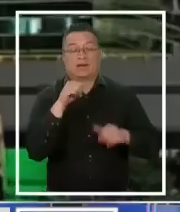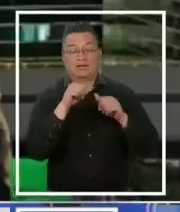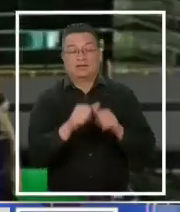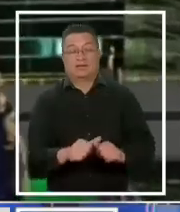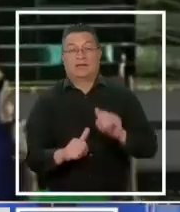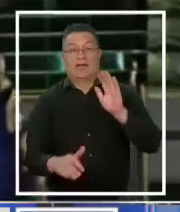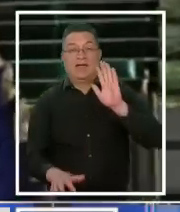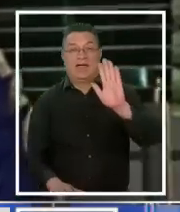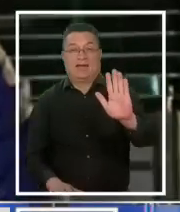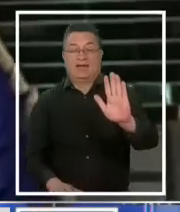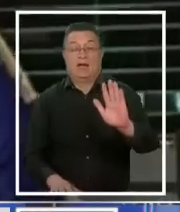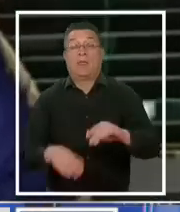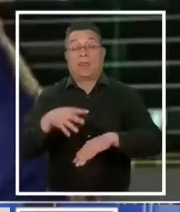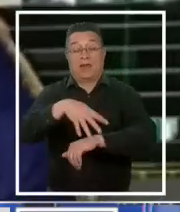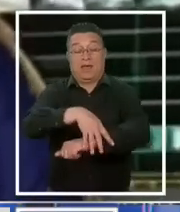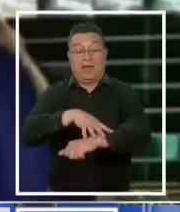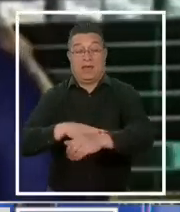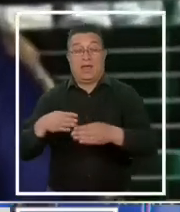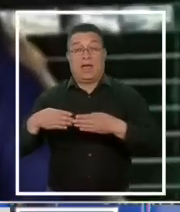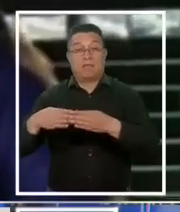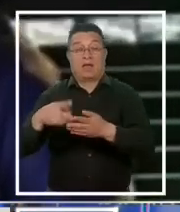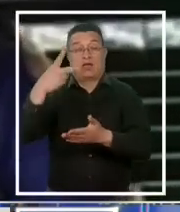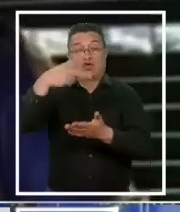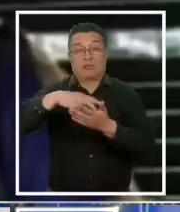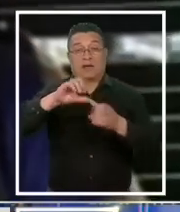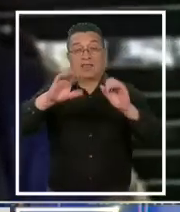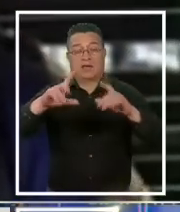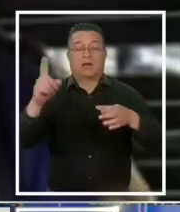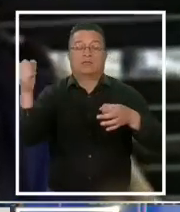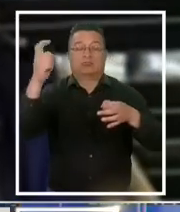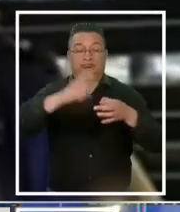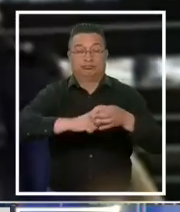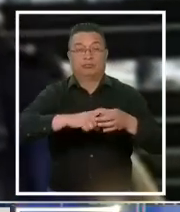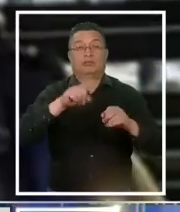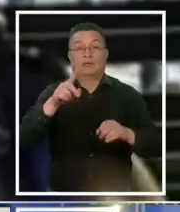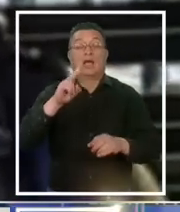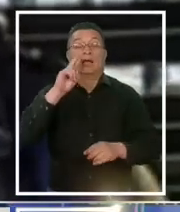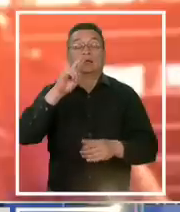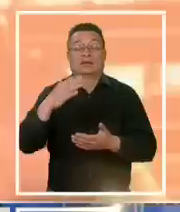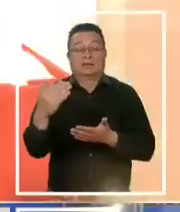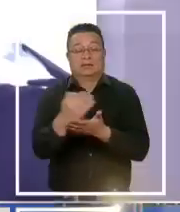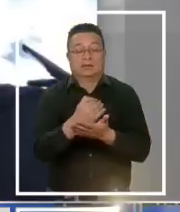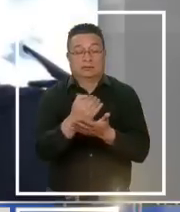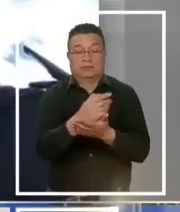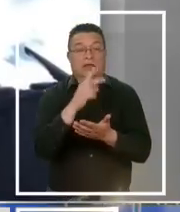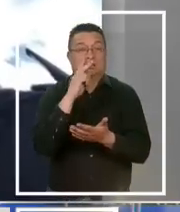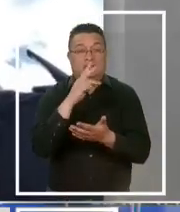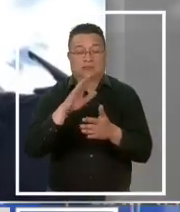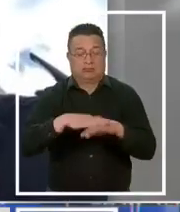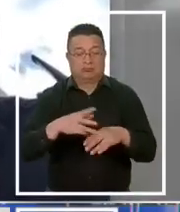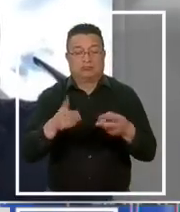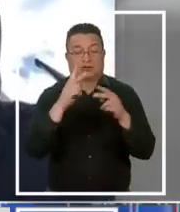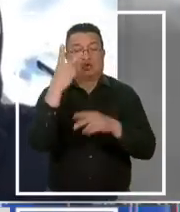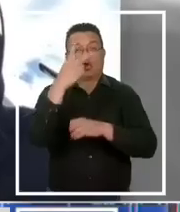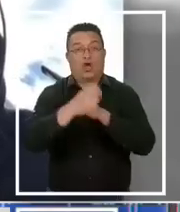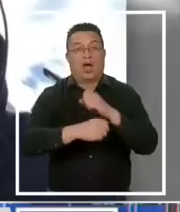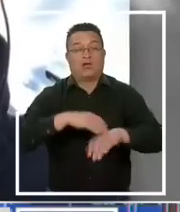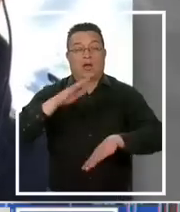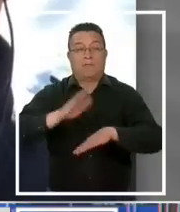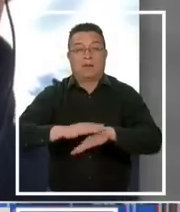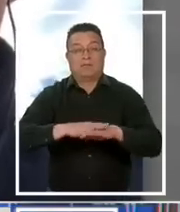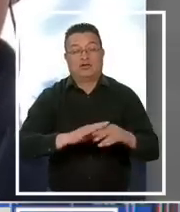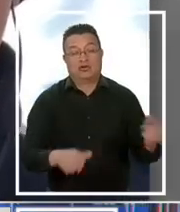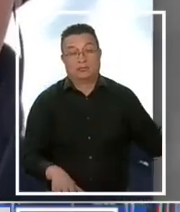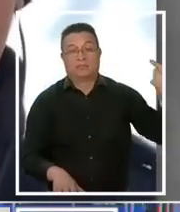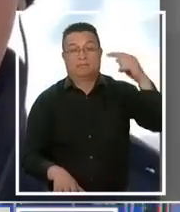este país es parte de la armada desde el año 2010 y se encontraba cinco sedes de sueldo con un permiso durante dos años para poder estar